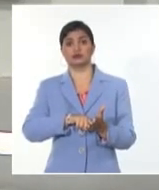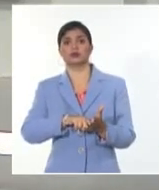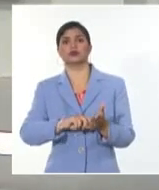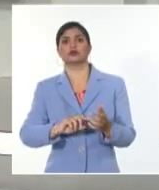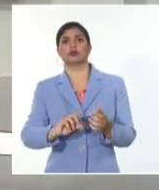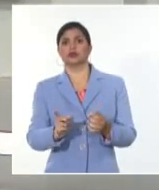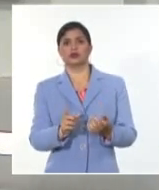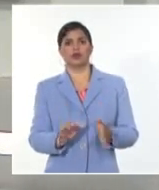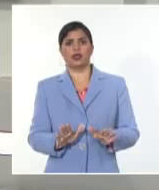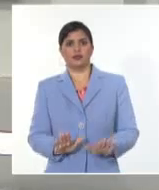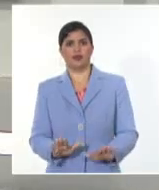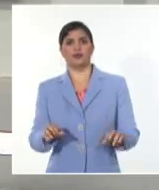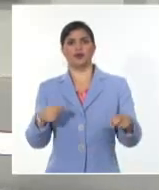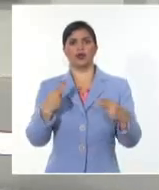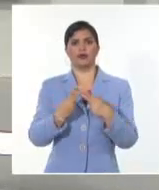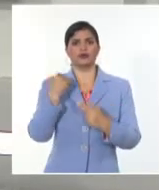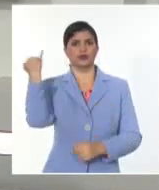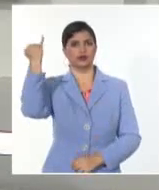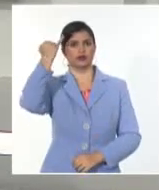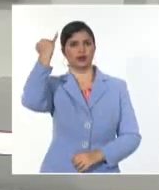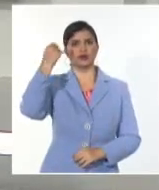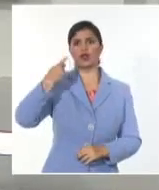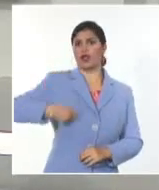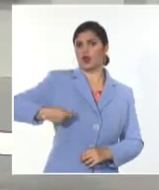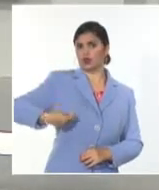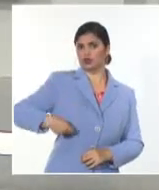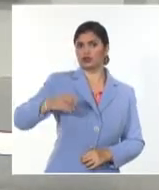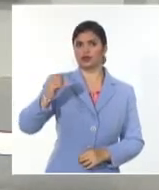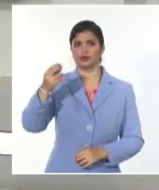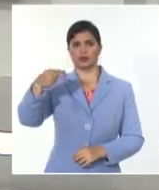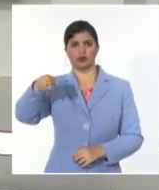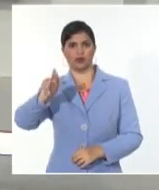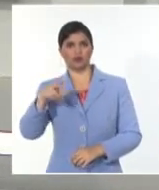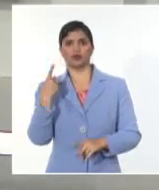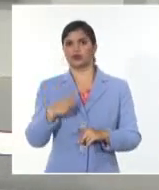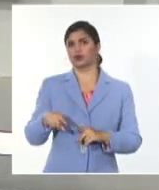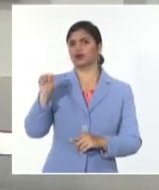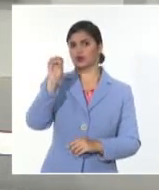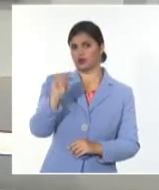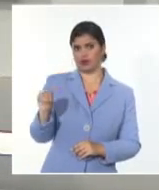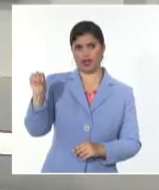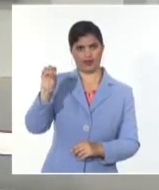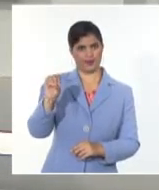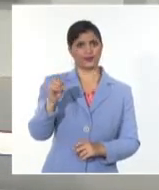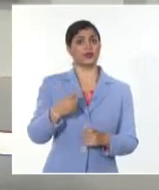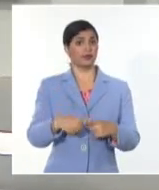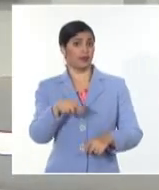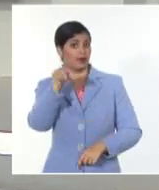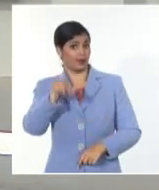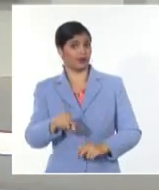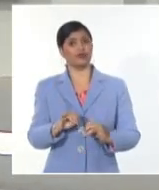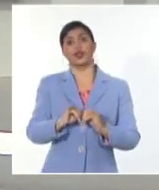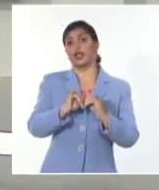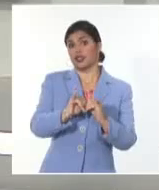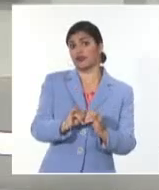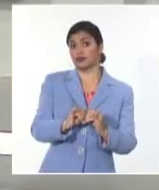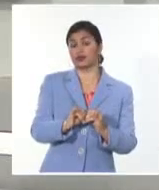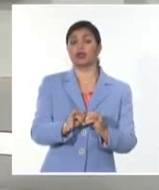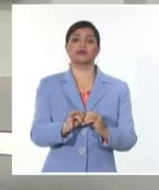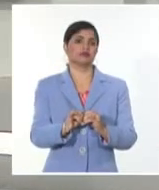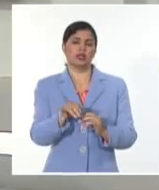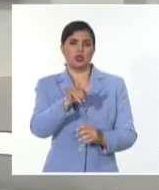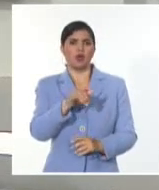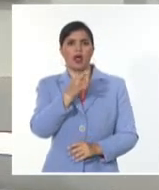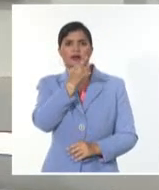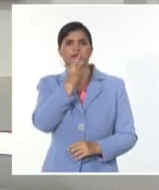Corte Internacional de Justicia, ni por Naciones Unidas, ni por nada, ni por nadie. Pero hay quienes deciden que quedarse de brazos